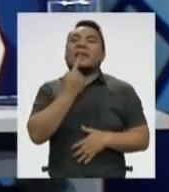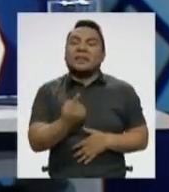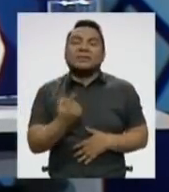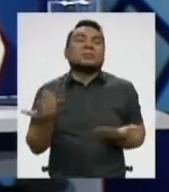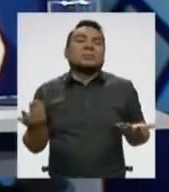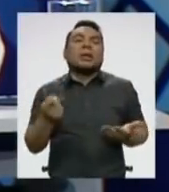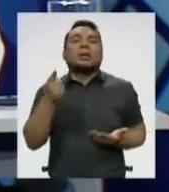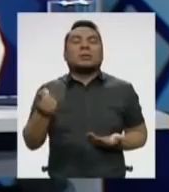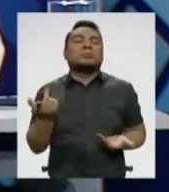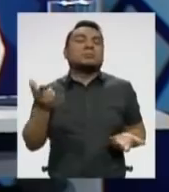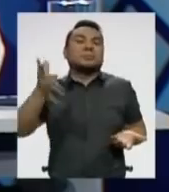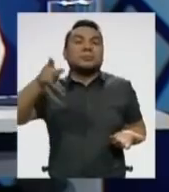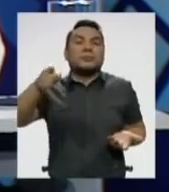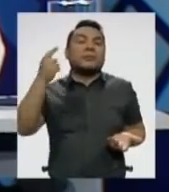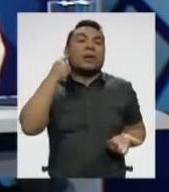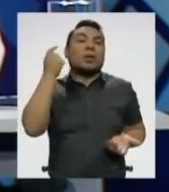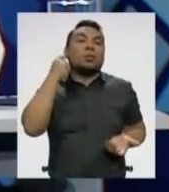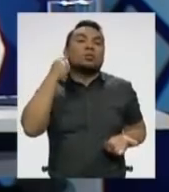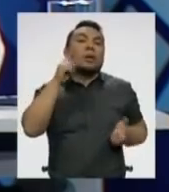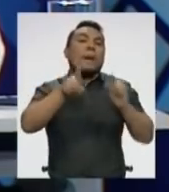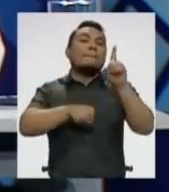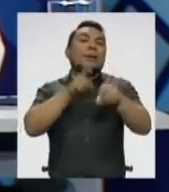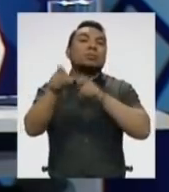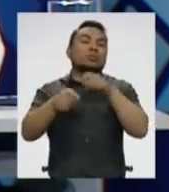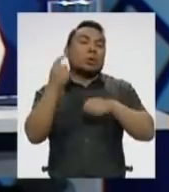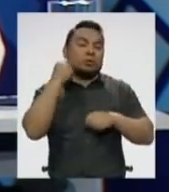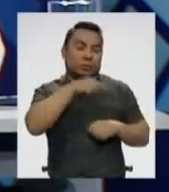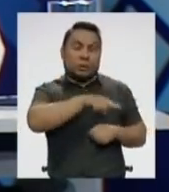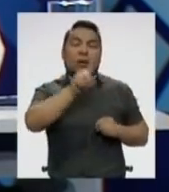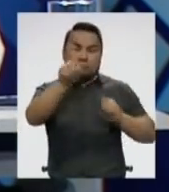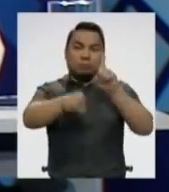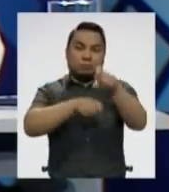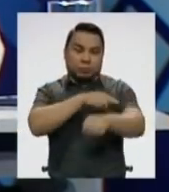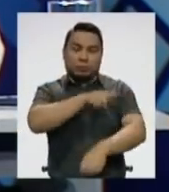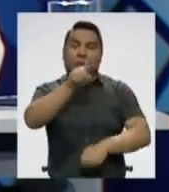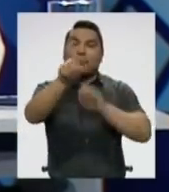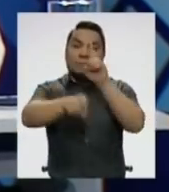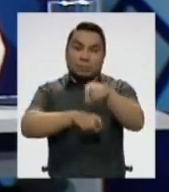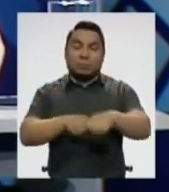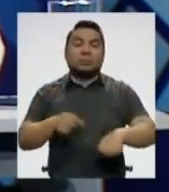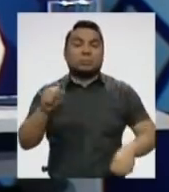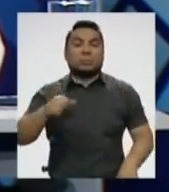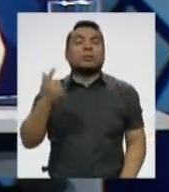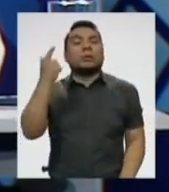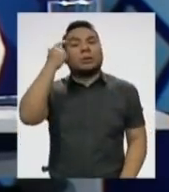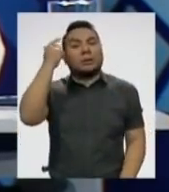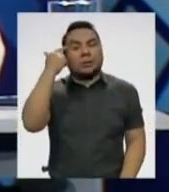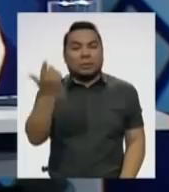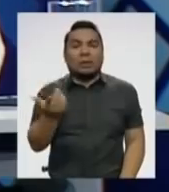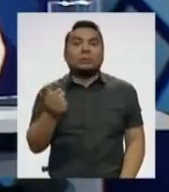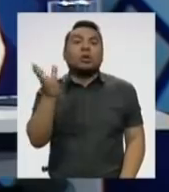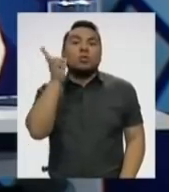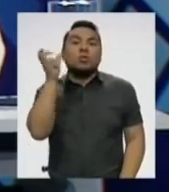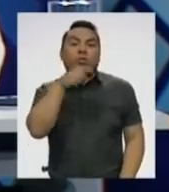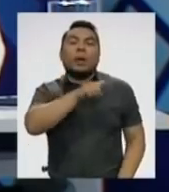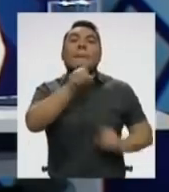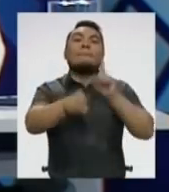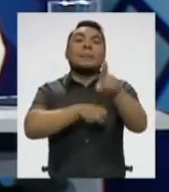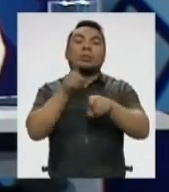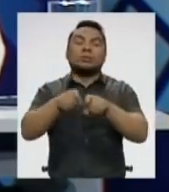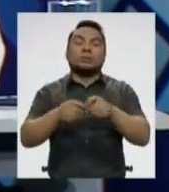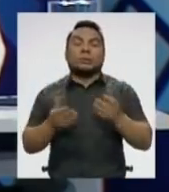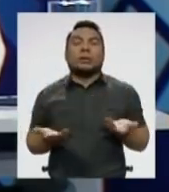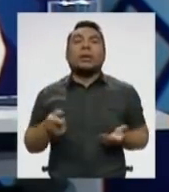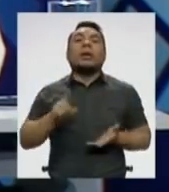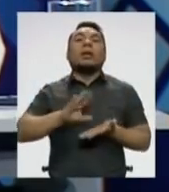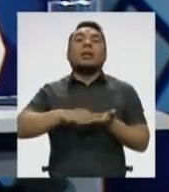que se escuche la pregunta de los ciudadanos de Lima, porque es una pregunta que al final nos debe motivar a una respuesta, a una reacción por parte